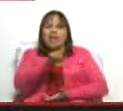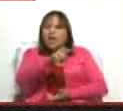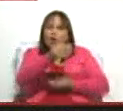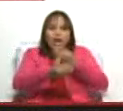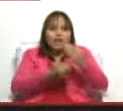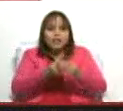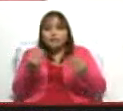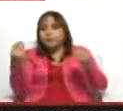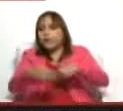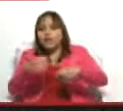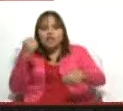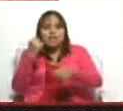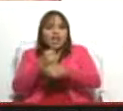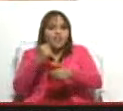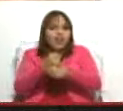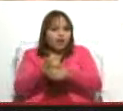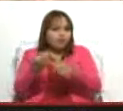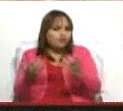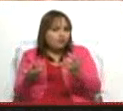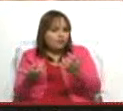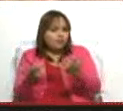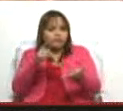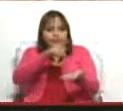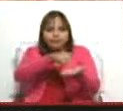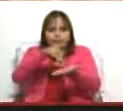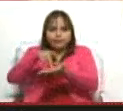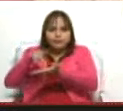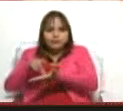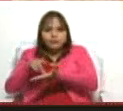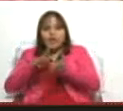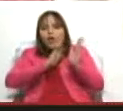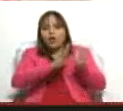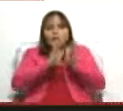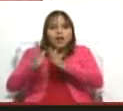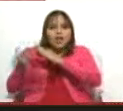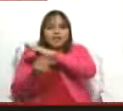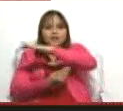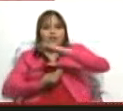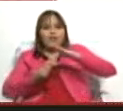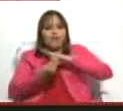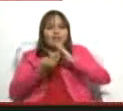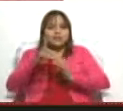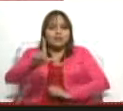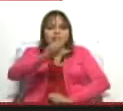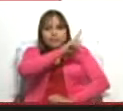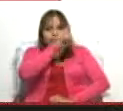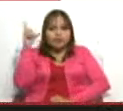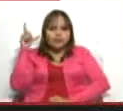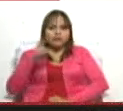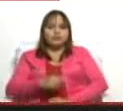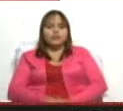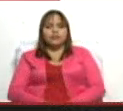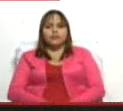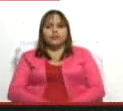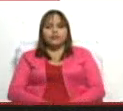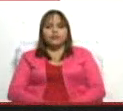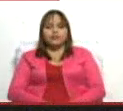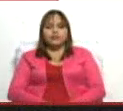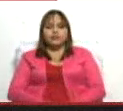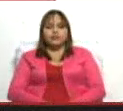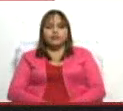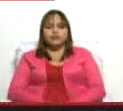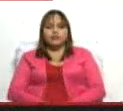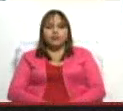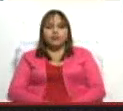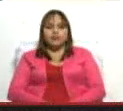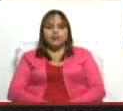a incrementar el número de la estructura de base del partido. Casi que lo duplicamos y un poco